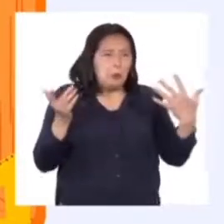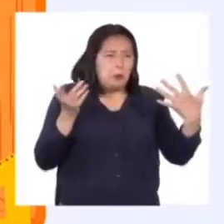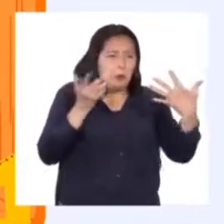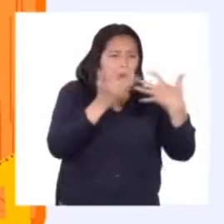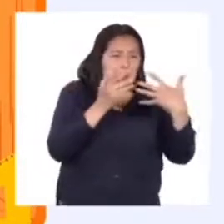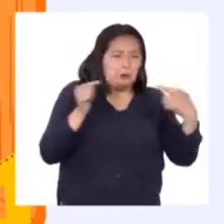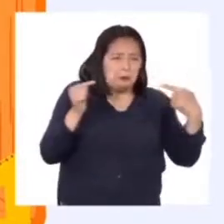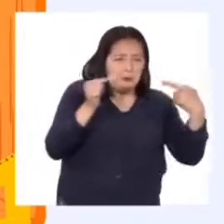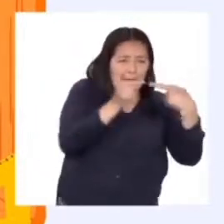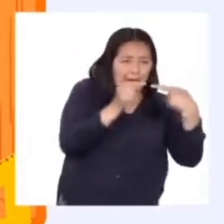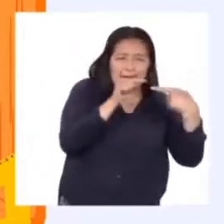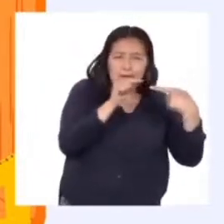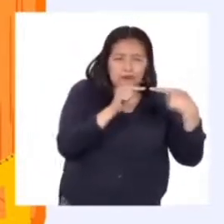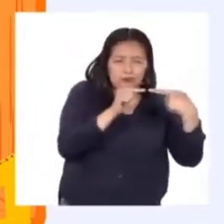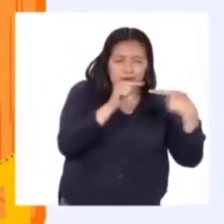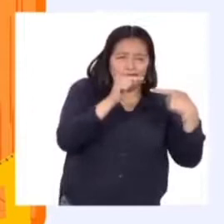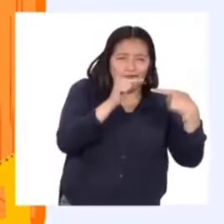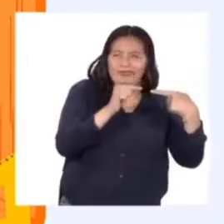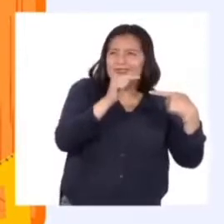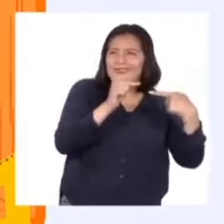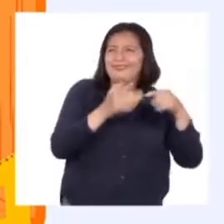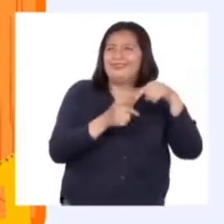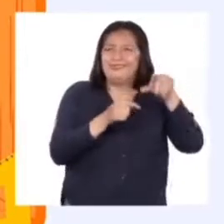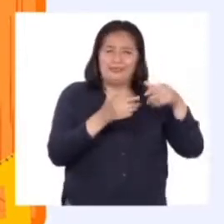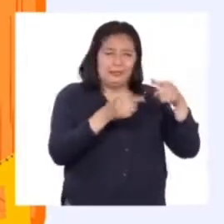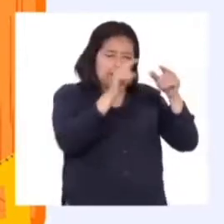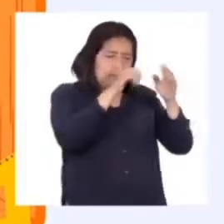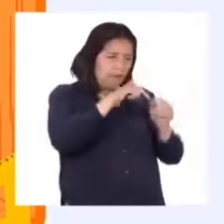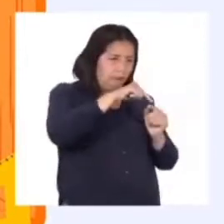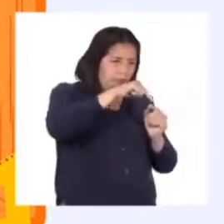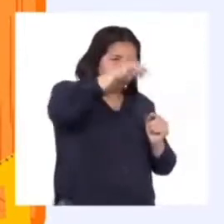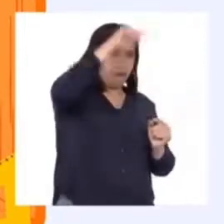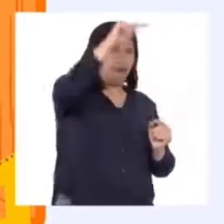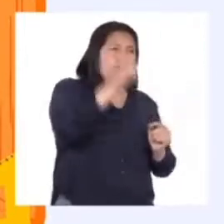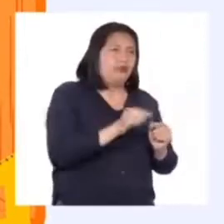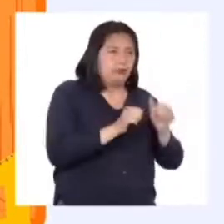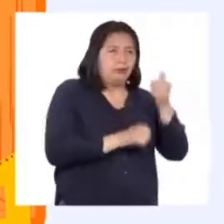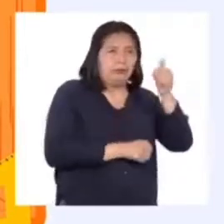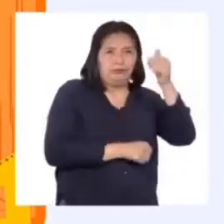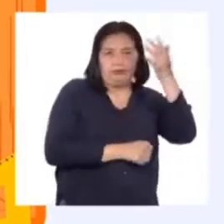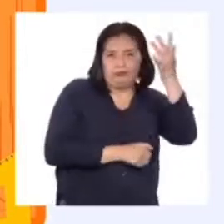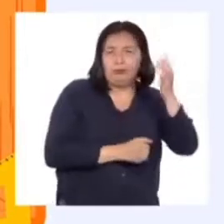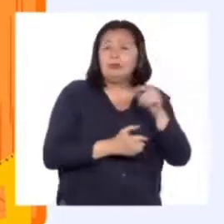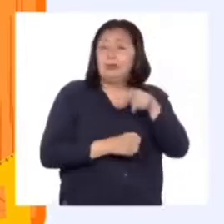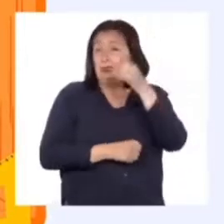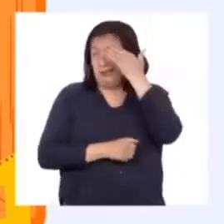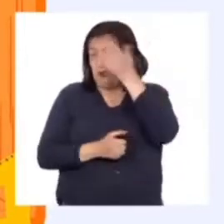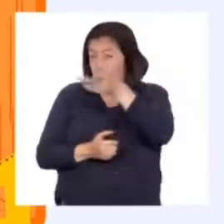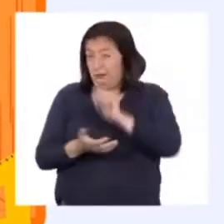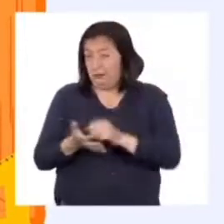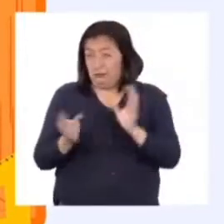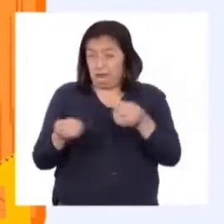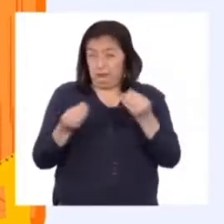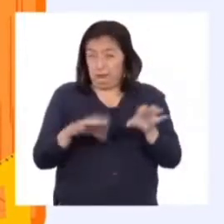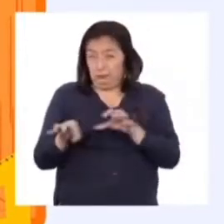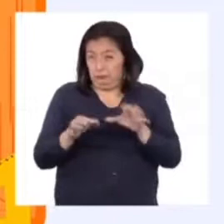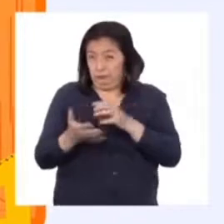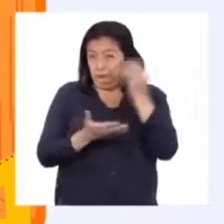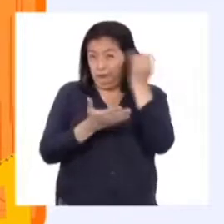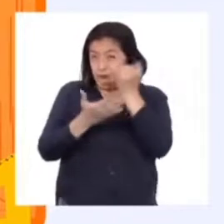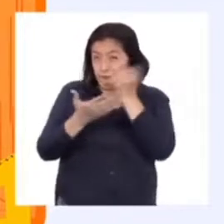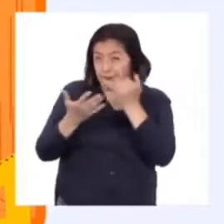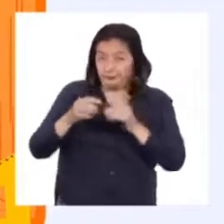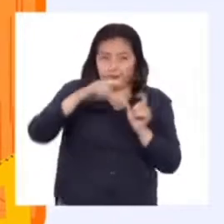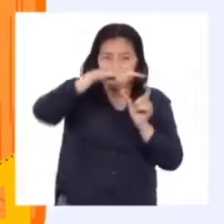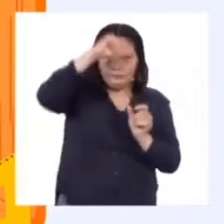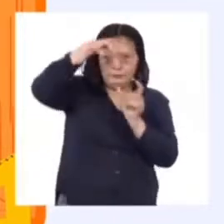los puntos exactos en los que hemos dividido el eje vertical. Ahora sí, ya sabemos cómo realizar un gráfico de